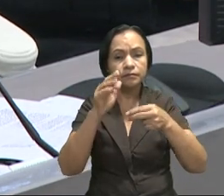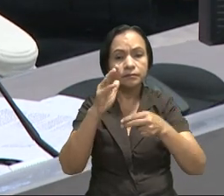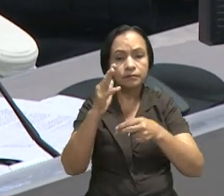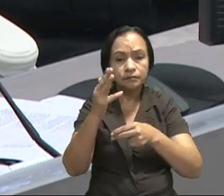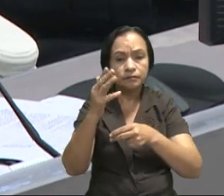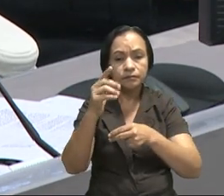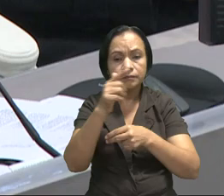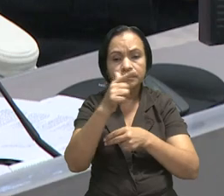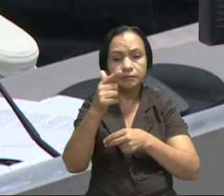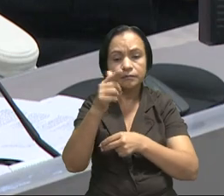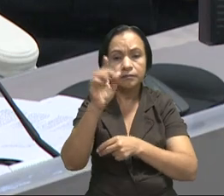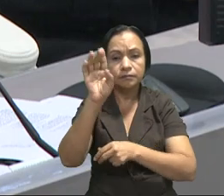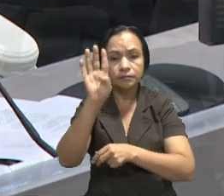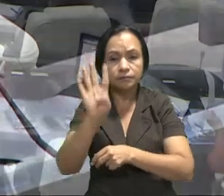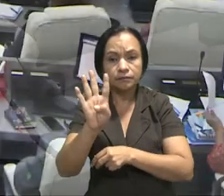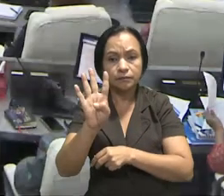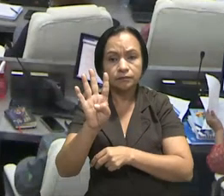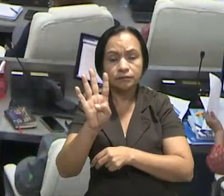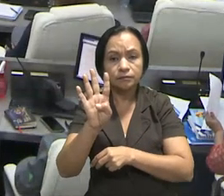974.